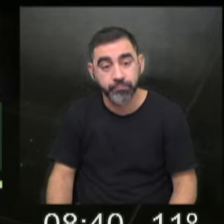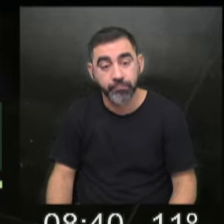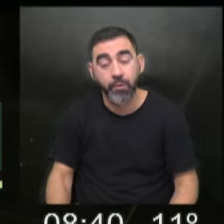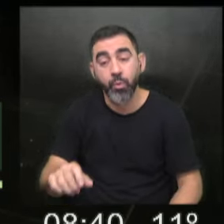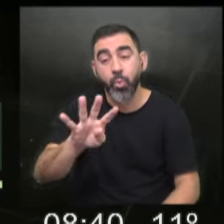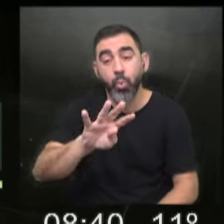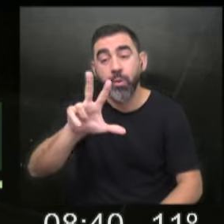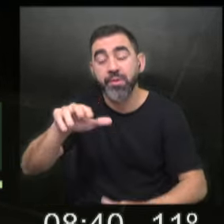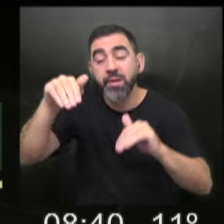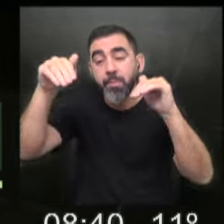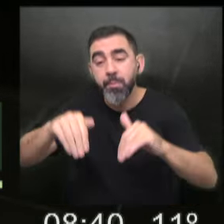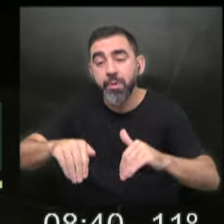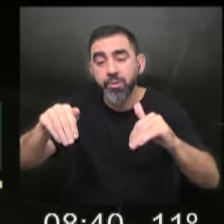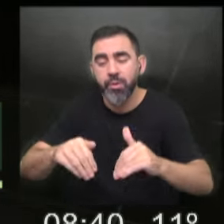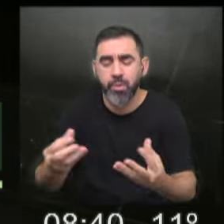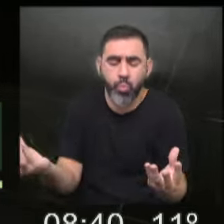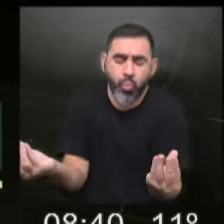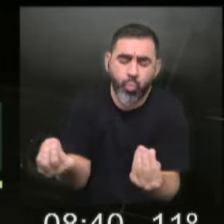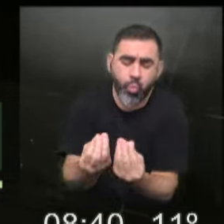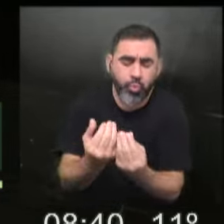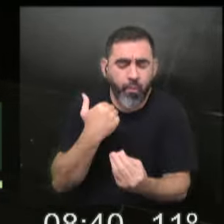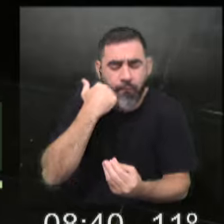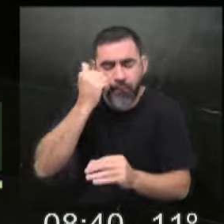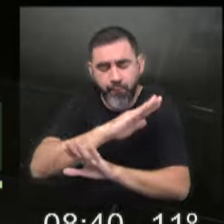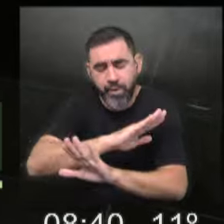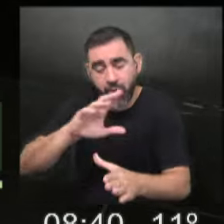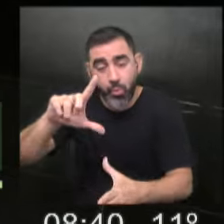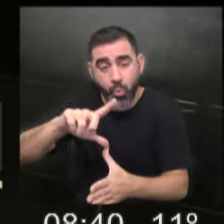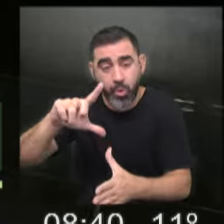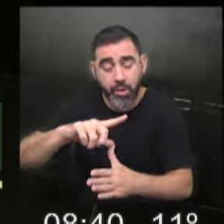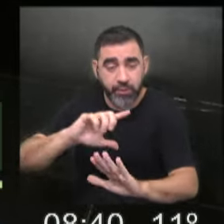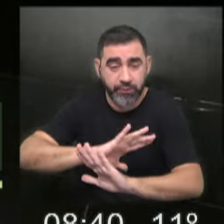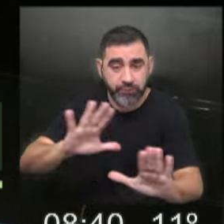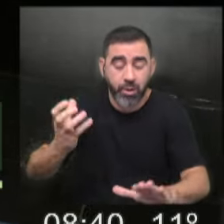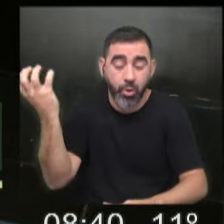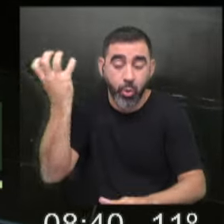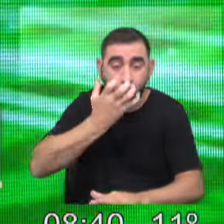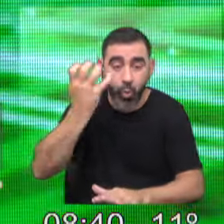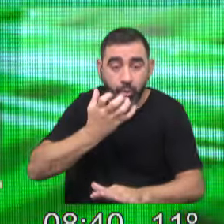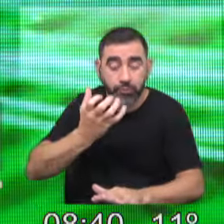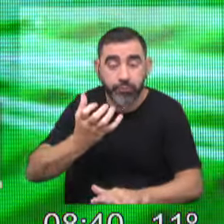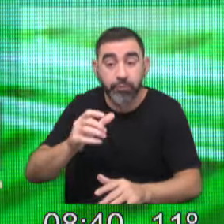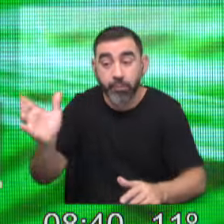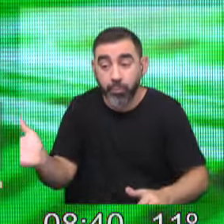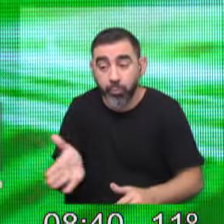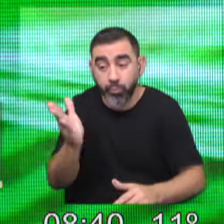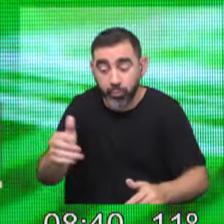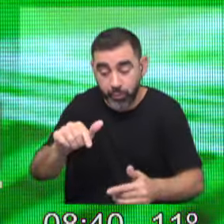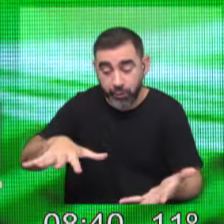43 millones, es un escándalo, es una vergüenza para América Latina y, como tú dices, sobre todo para una región productora de